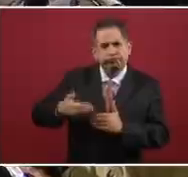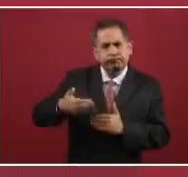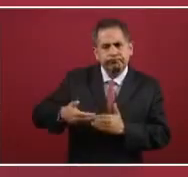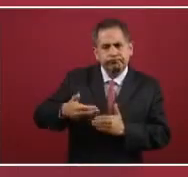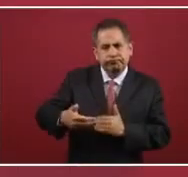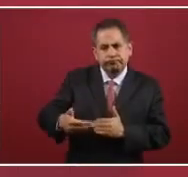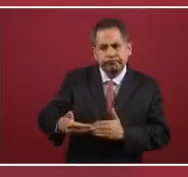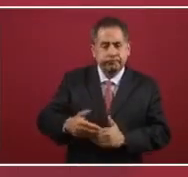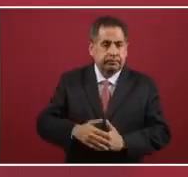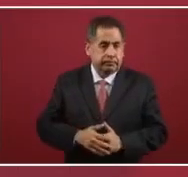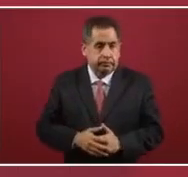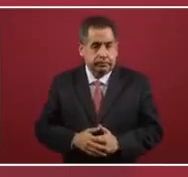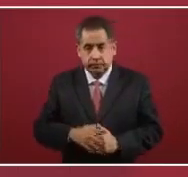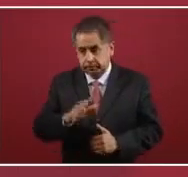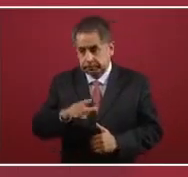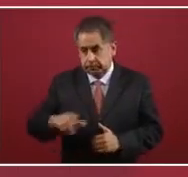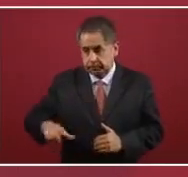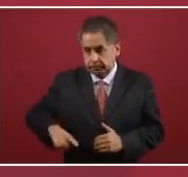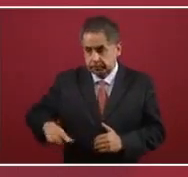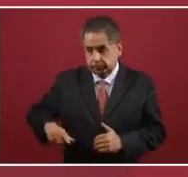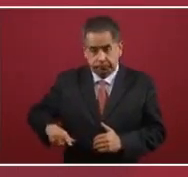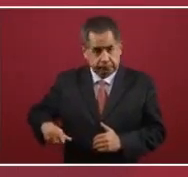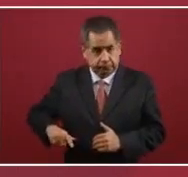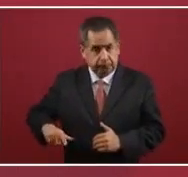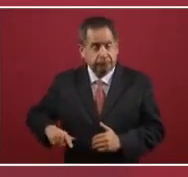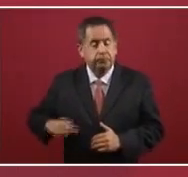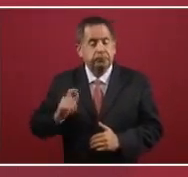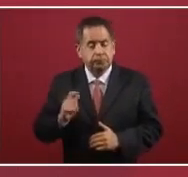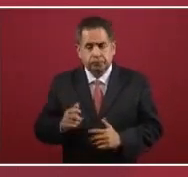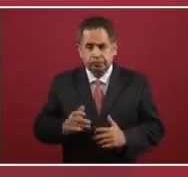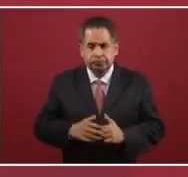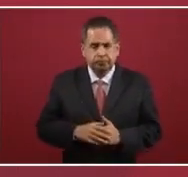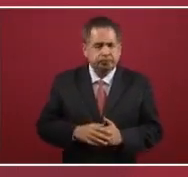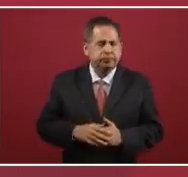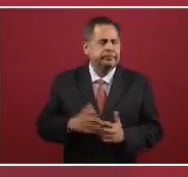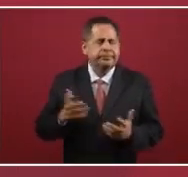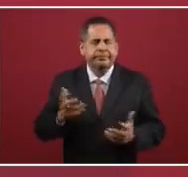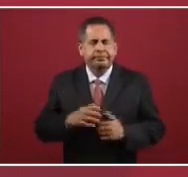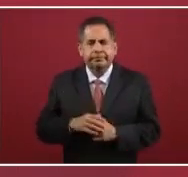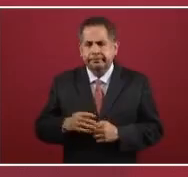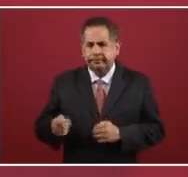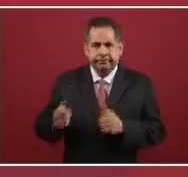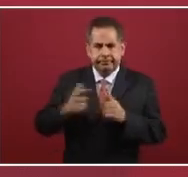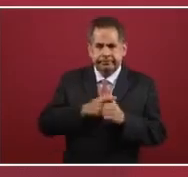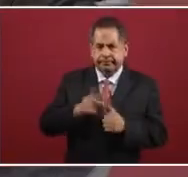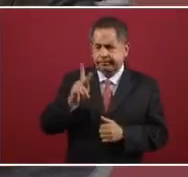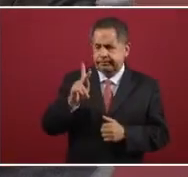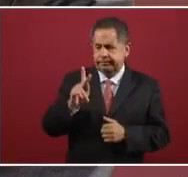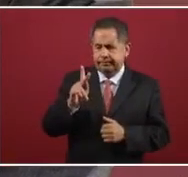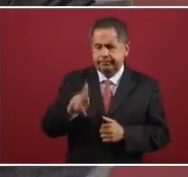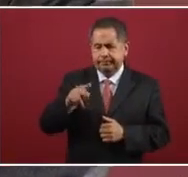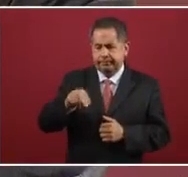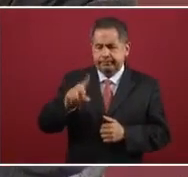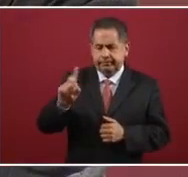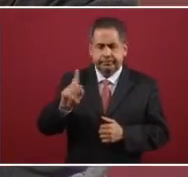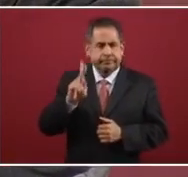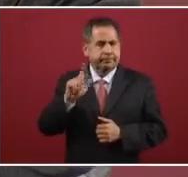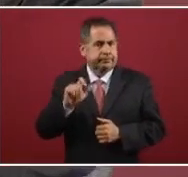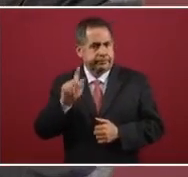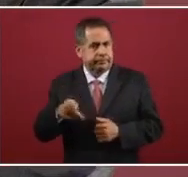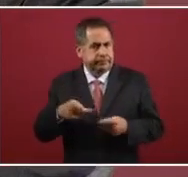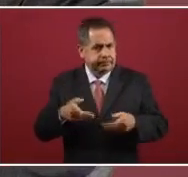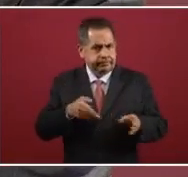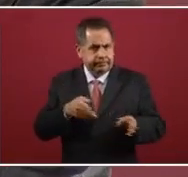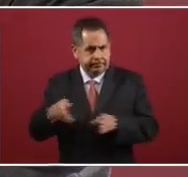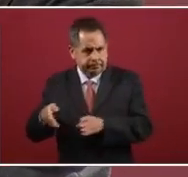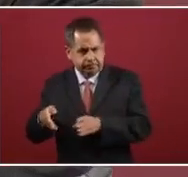El gobierno actúa a partir de un plan de desarrollo con una